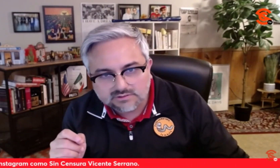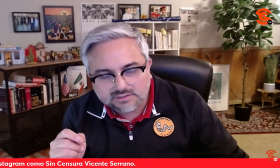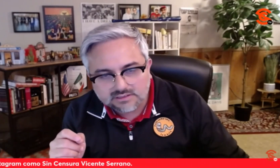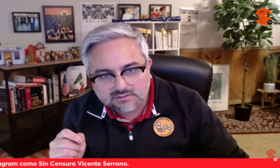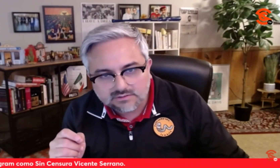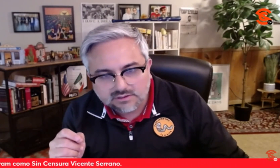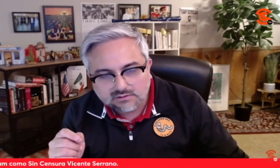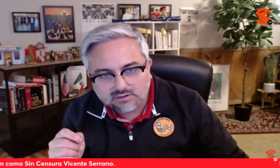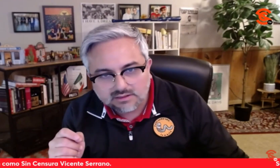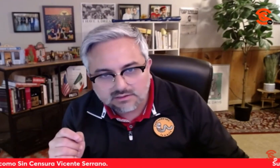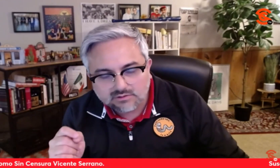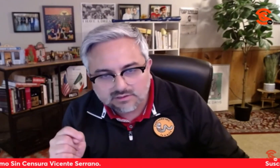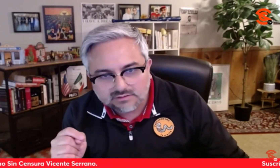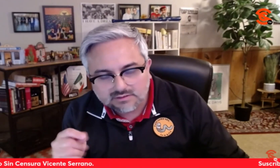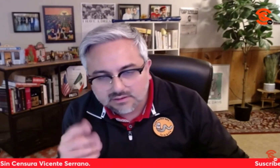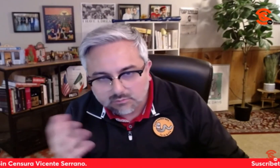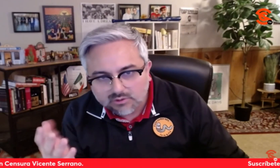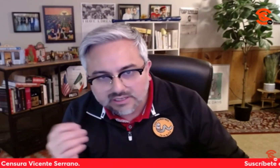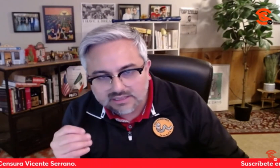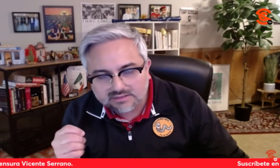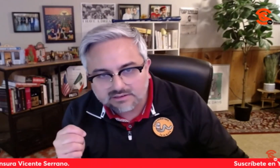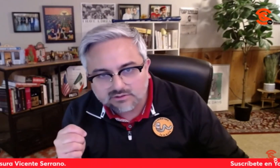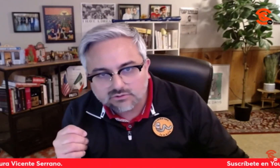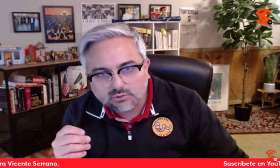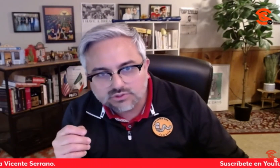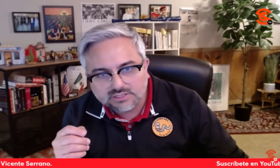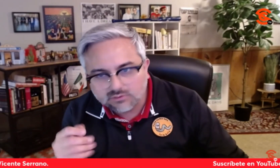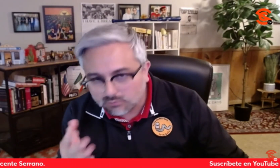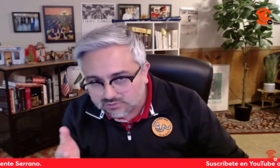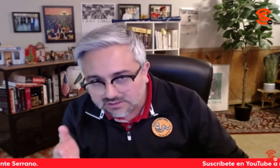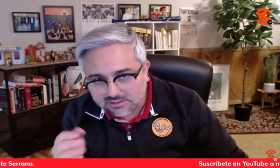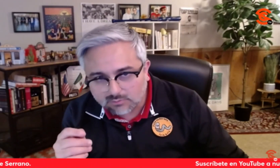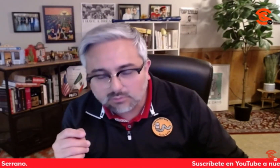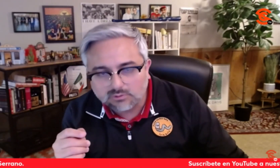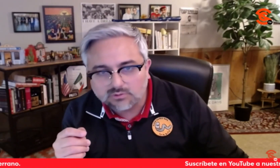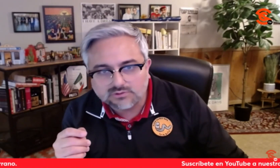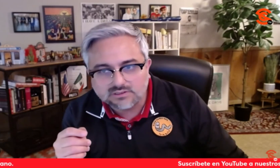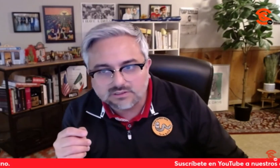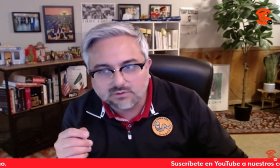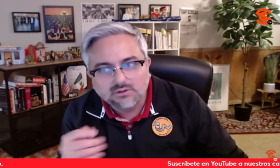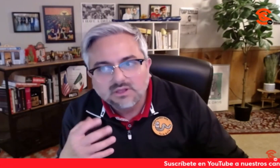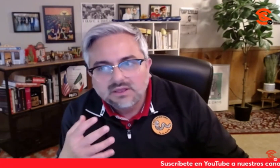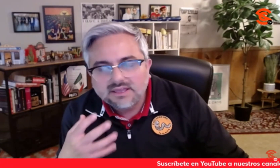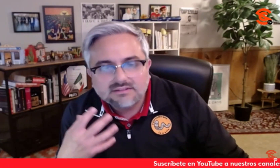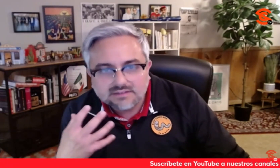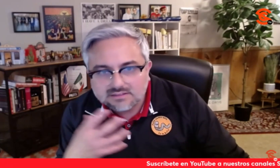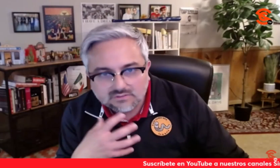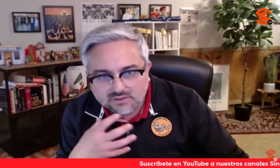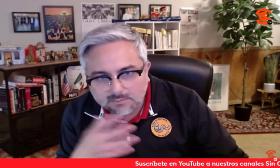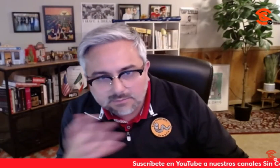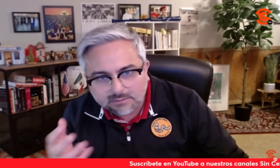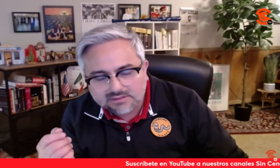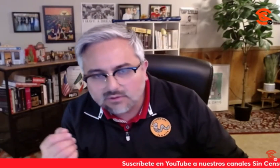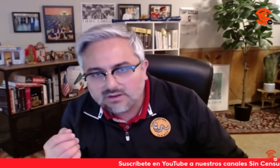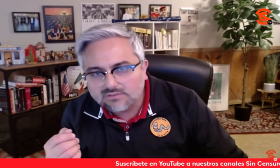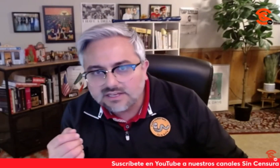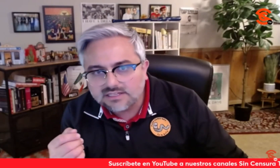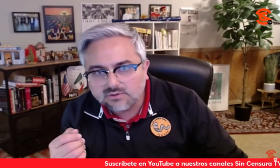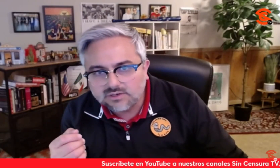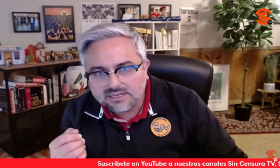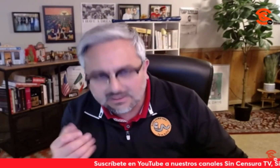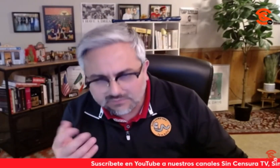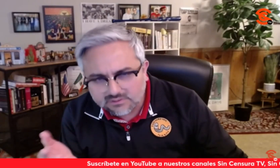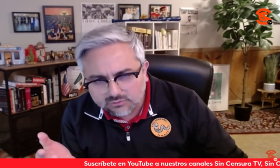Gelito Reséndiz, una de nuestras muy queridas radioescuchas, como usted, querido público consentidor, ella se identifica ampliamente con la